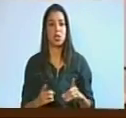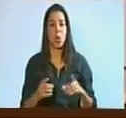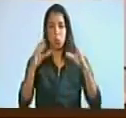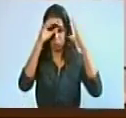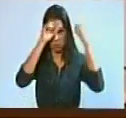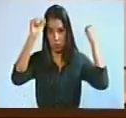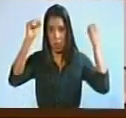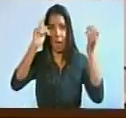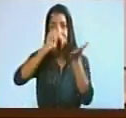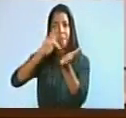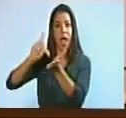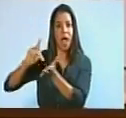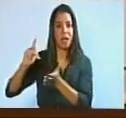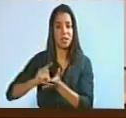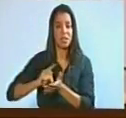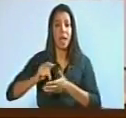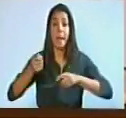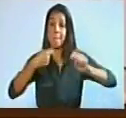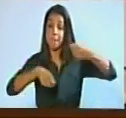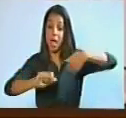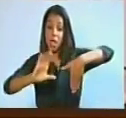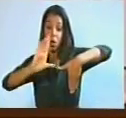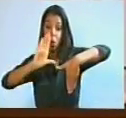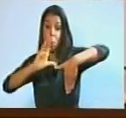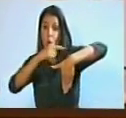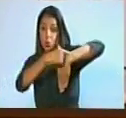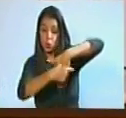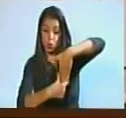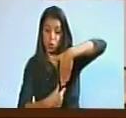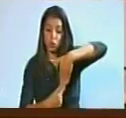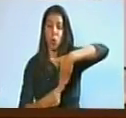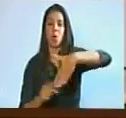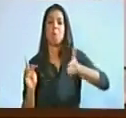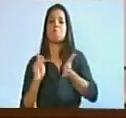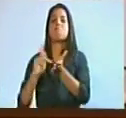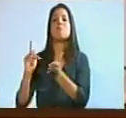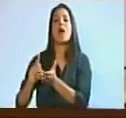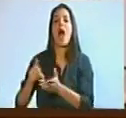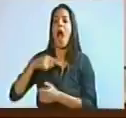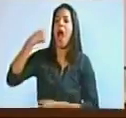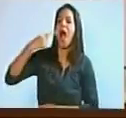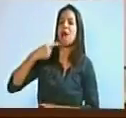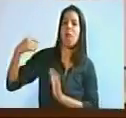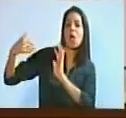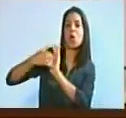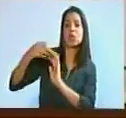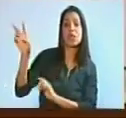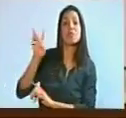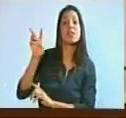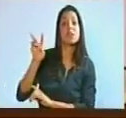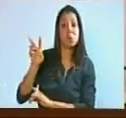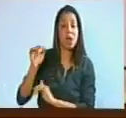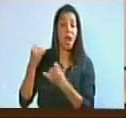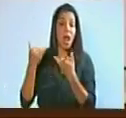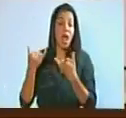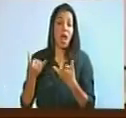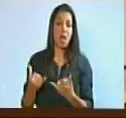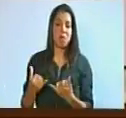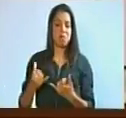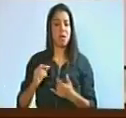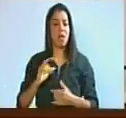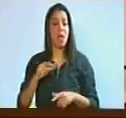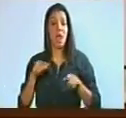del Mercosur, que fueron los primeros que empezaron a pronunciarse y que han tomado y han querido